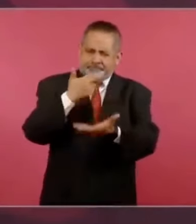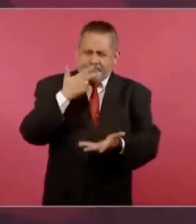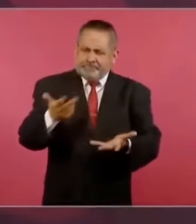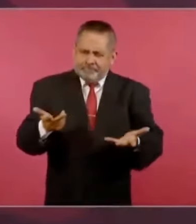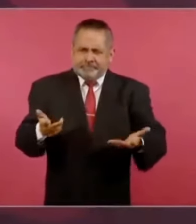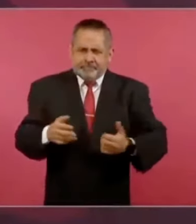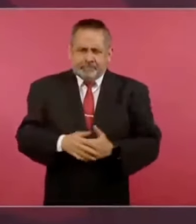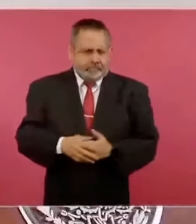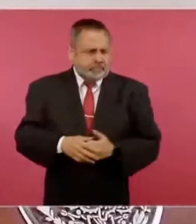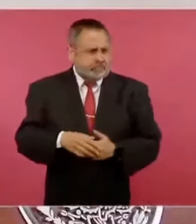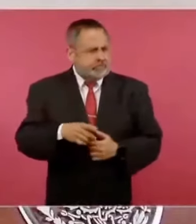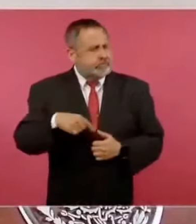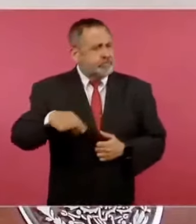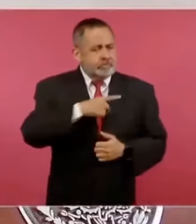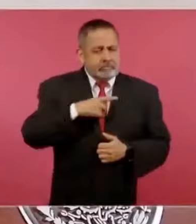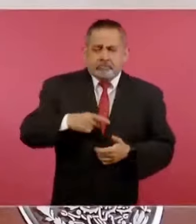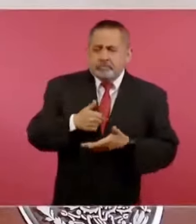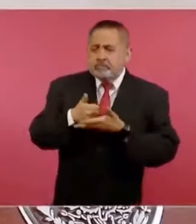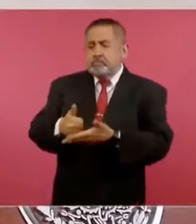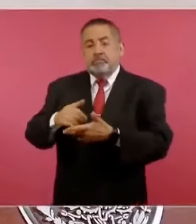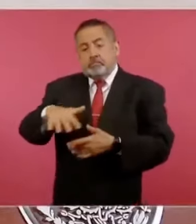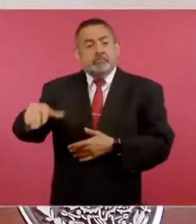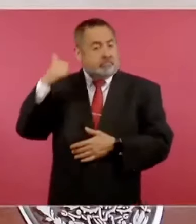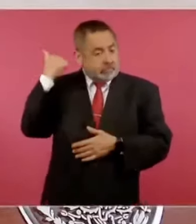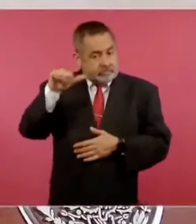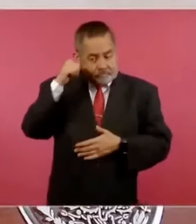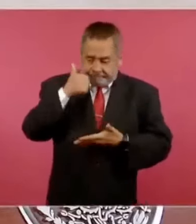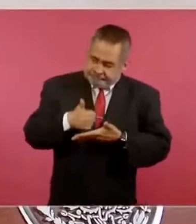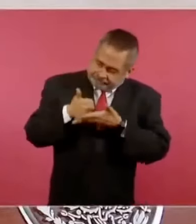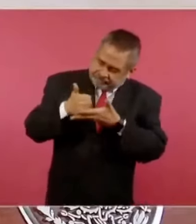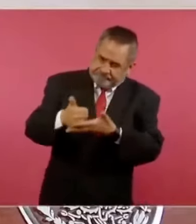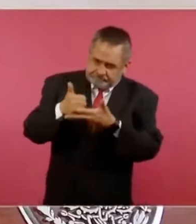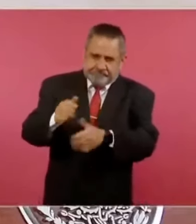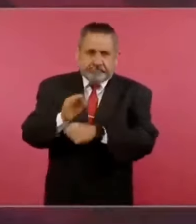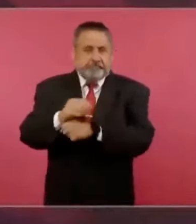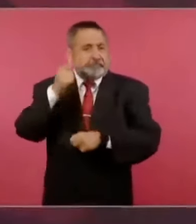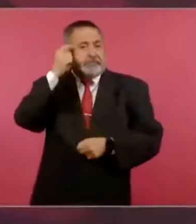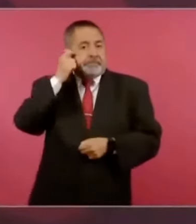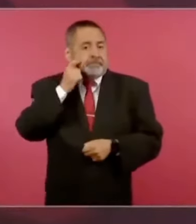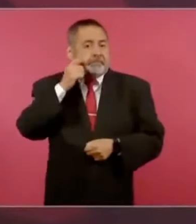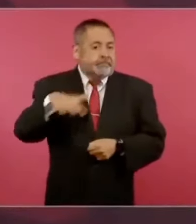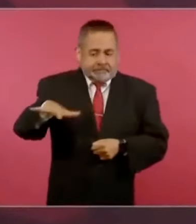que hay que ayudar a Acapulco, que hay que ayudar a Guerrero,